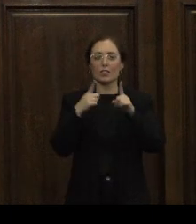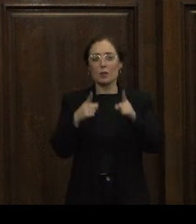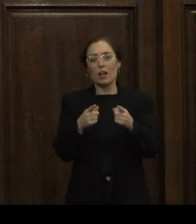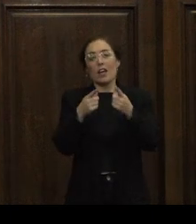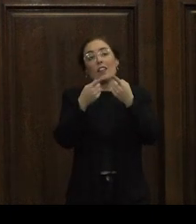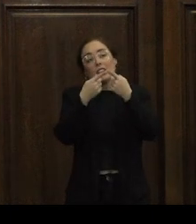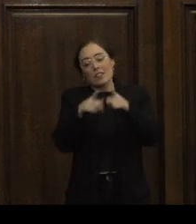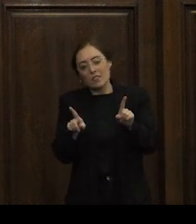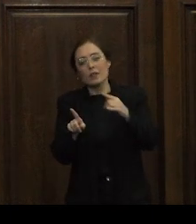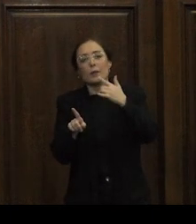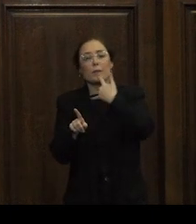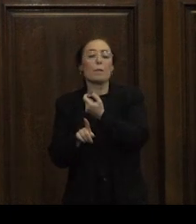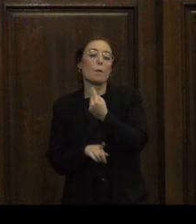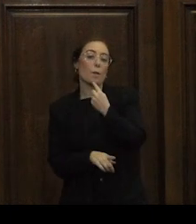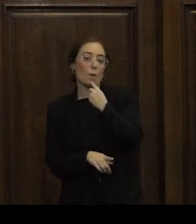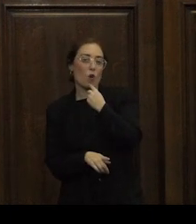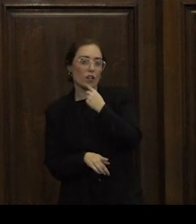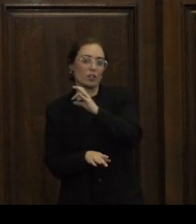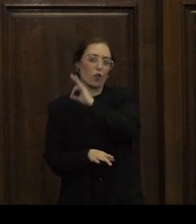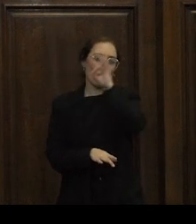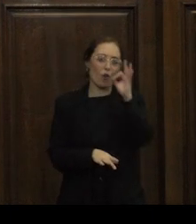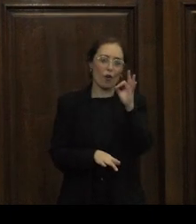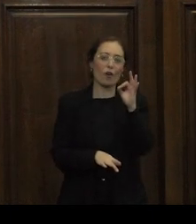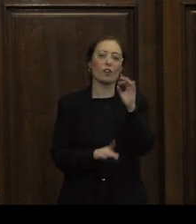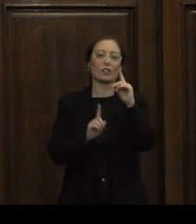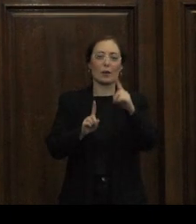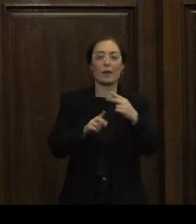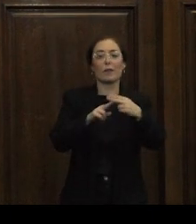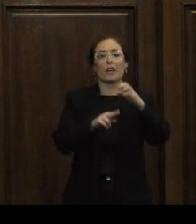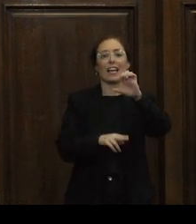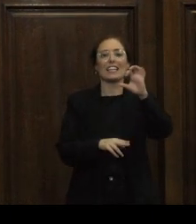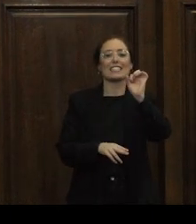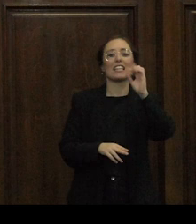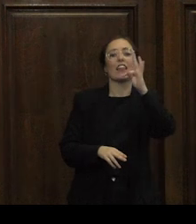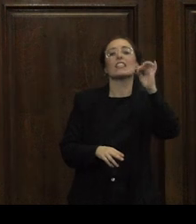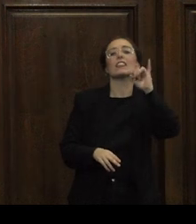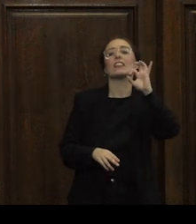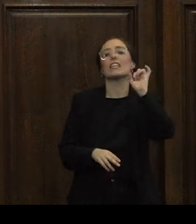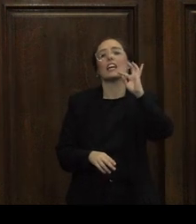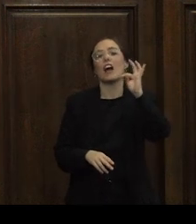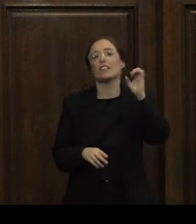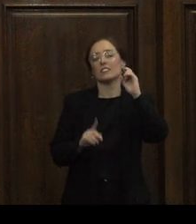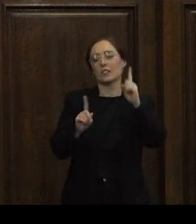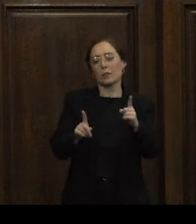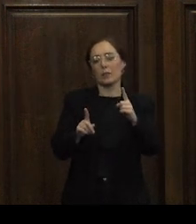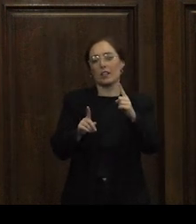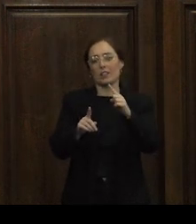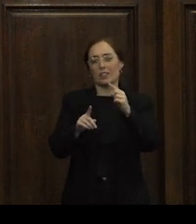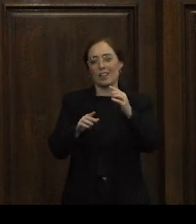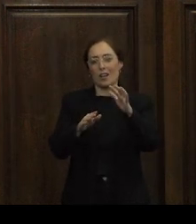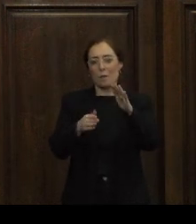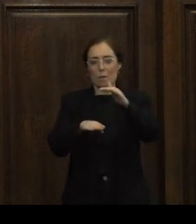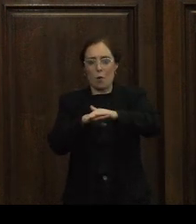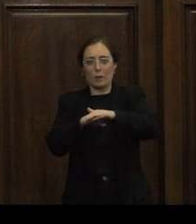Entonces, distintos, por tanto, de los políticos o estadistas, como se solía decir, de la era analógica.